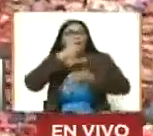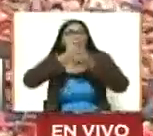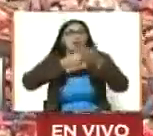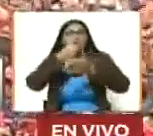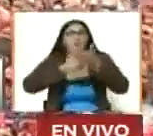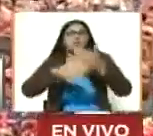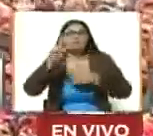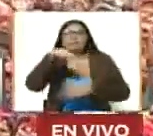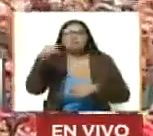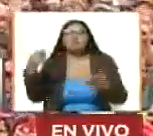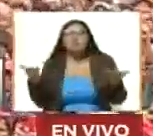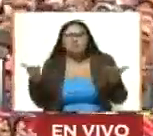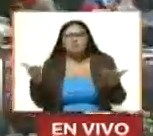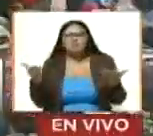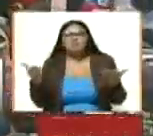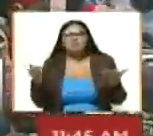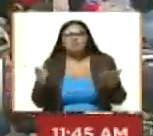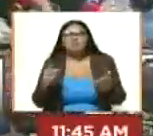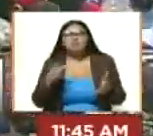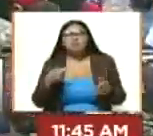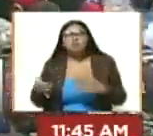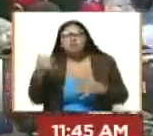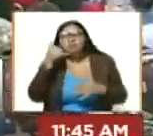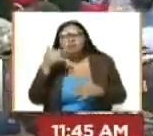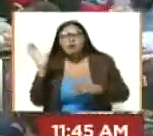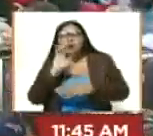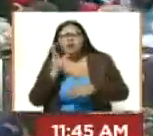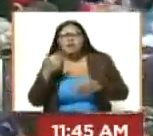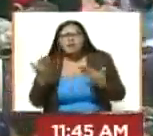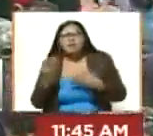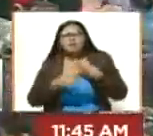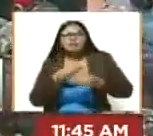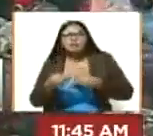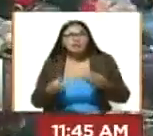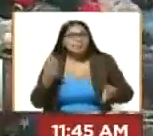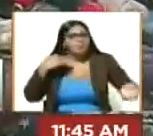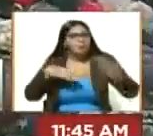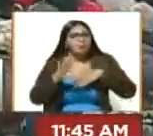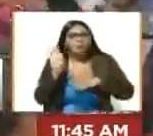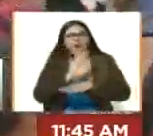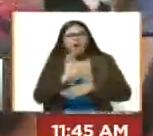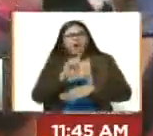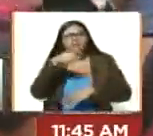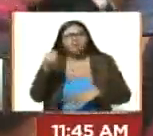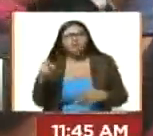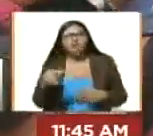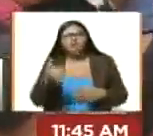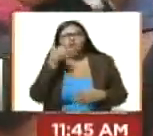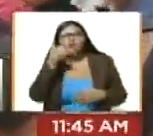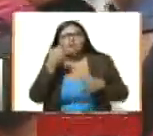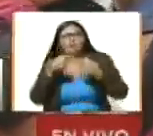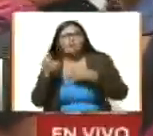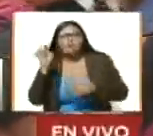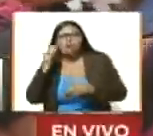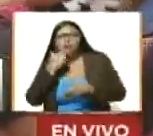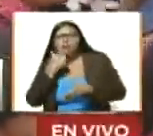vamos para el combate? Si nos llaman para Caracas, ¿qué hacemos? Para Caracas. Si nos llaman para Caracas, ¿qué